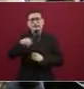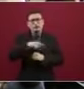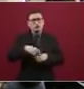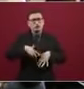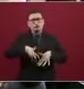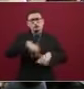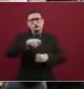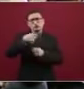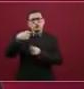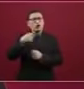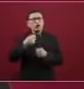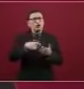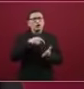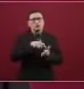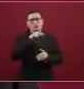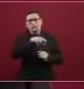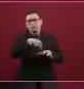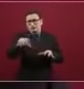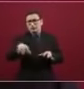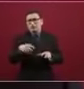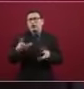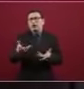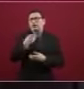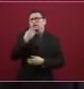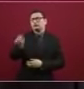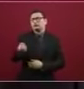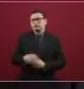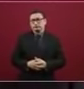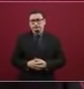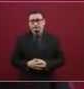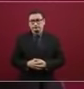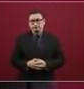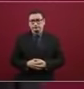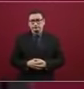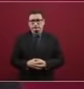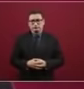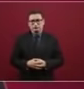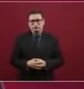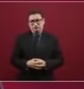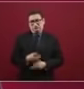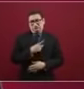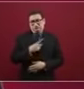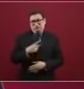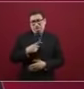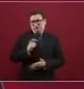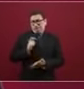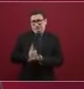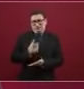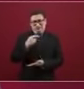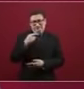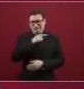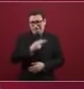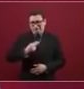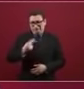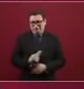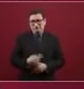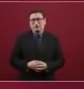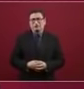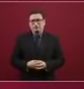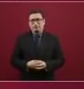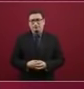de algunas plantas. ¿Qué le podría decir, señor presidente? Pues que se les tiene que pagar de inmediato,